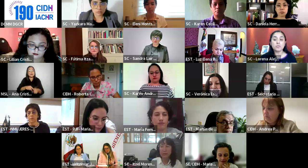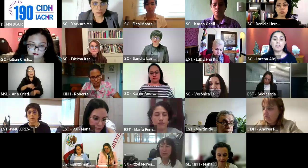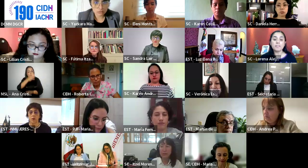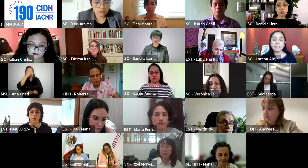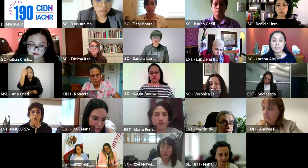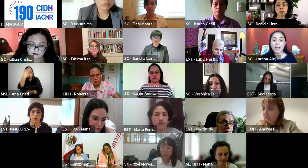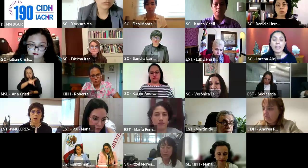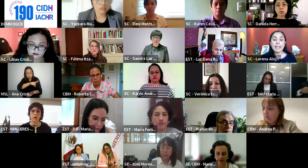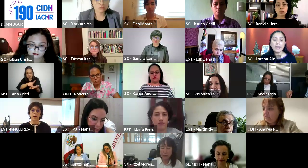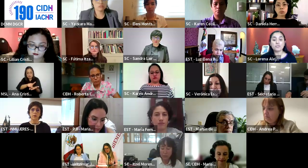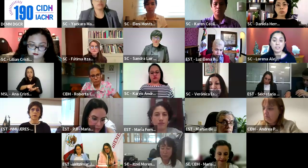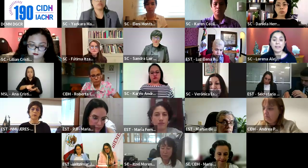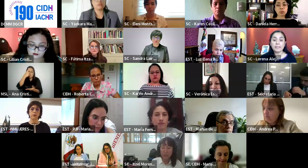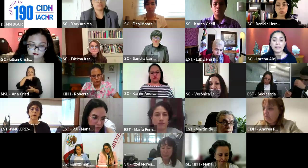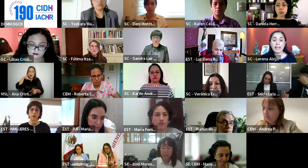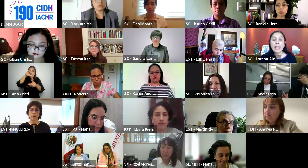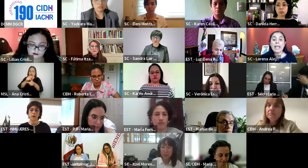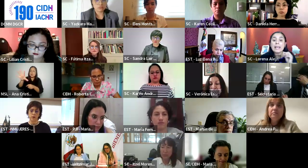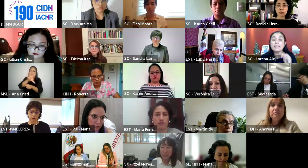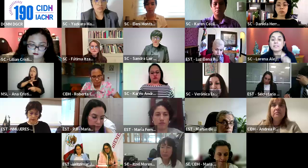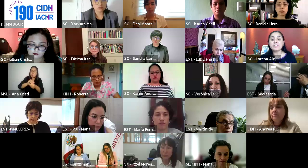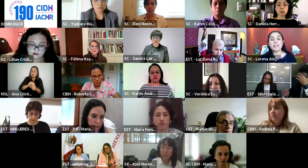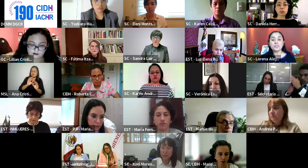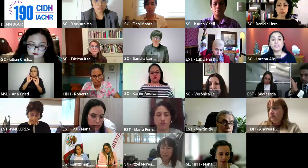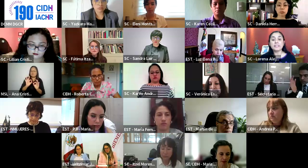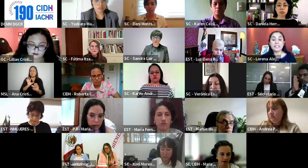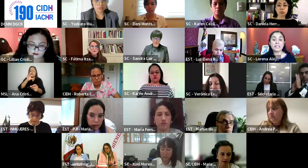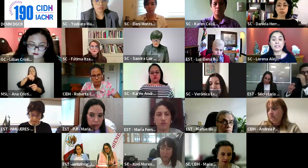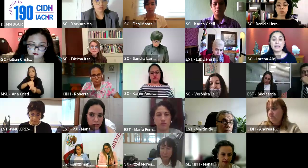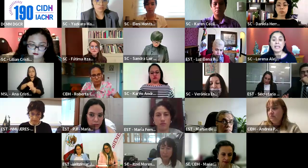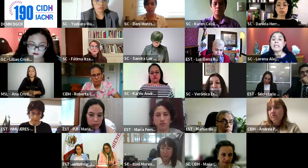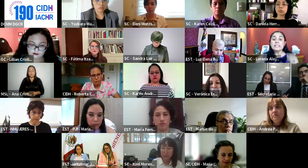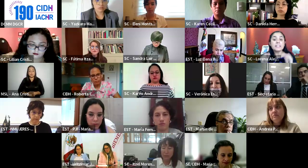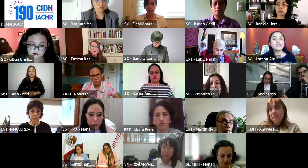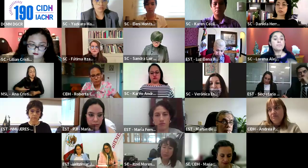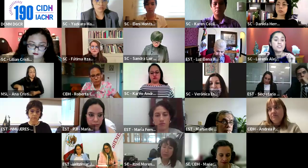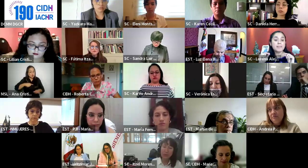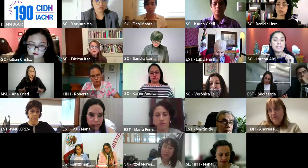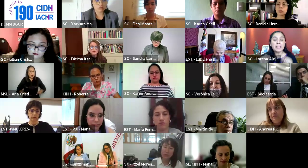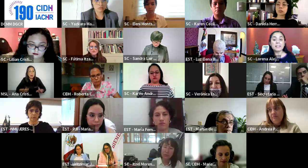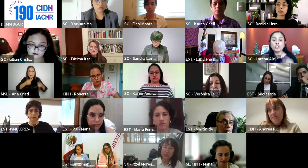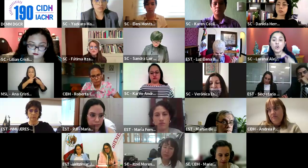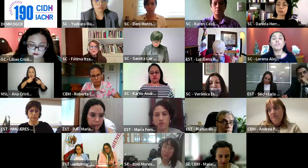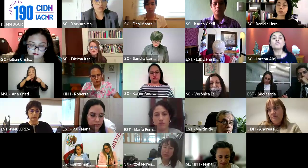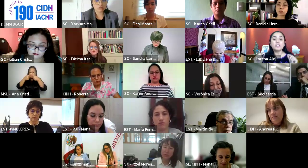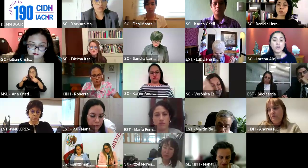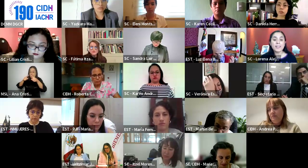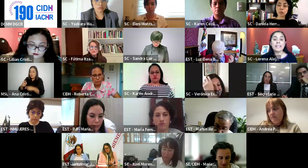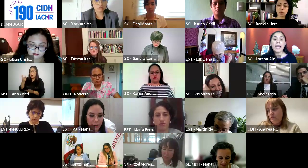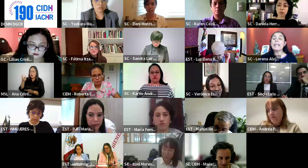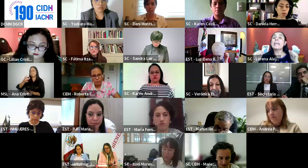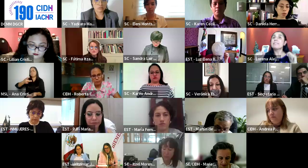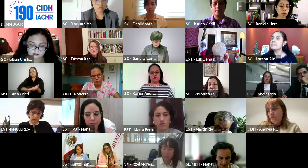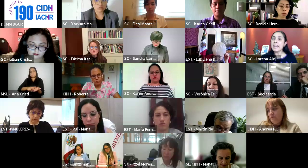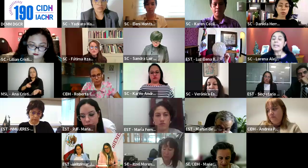su inclusión efectiva en la sociedad. La diversidad nos enriquece y es responsabilidad de todos y